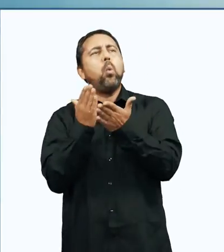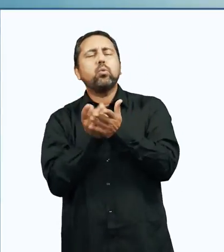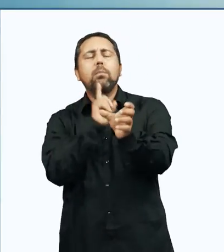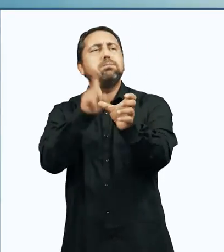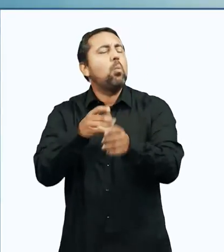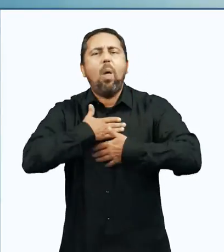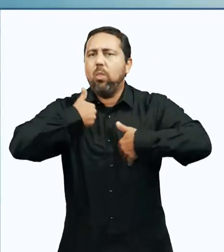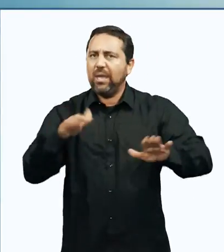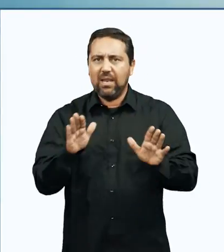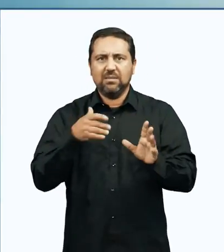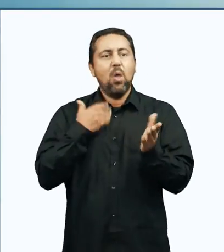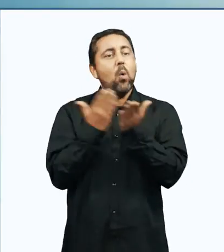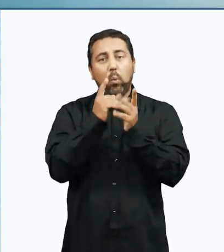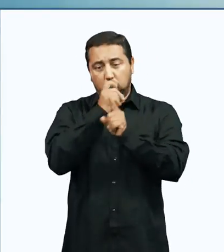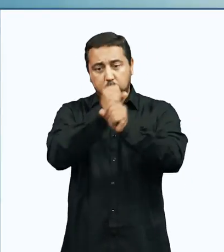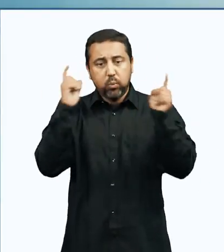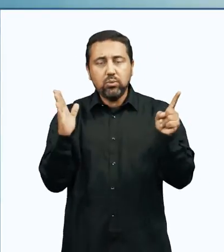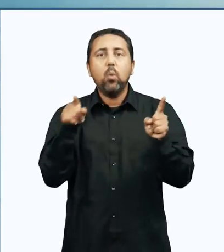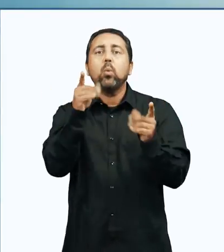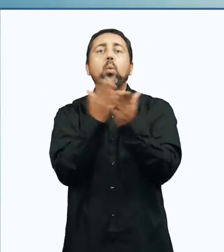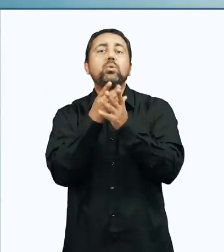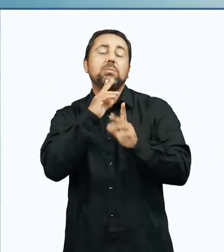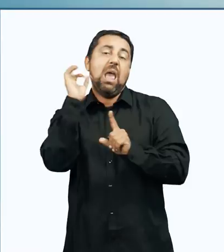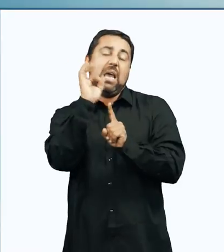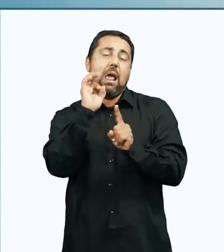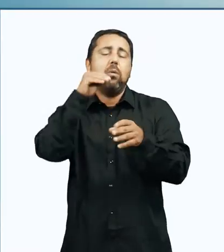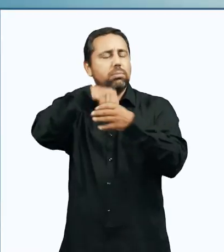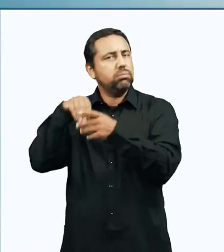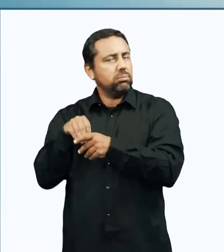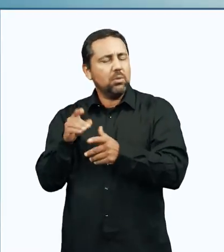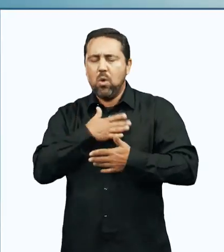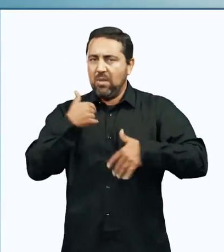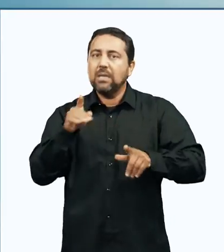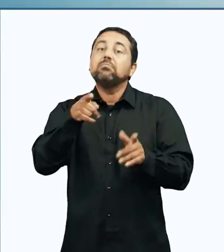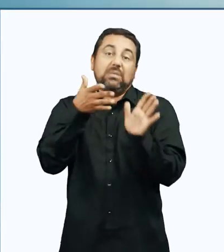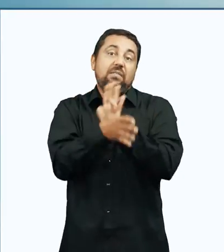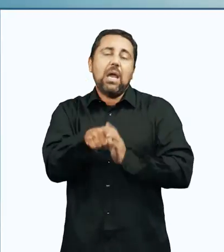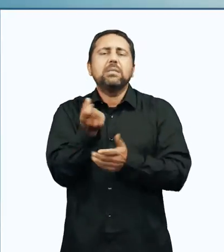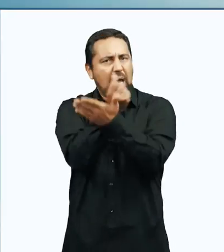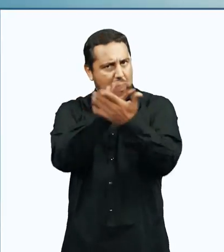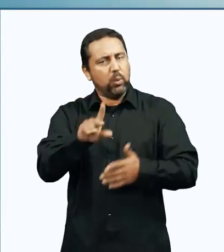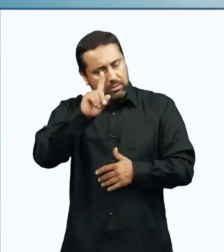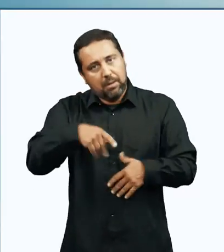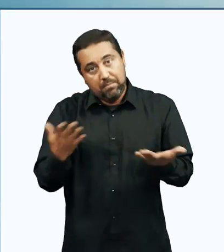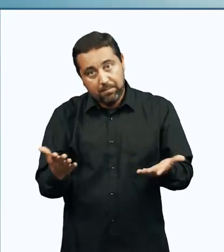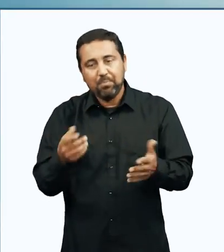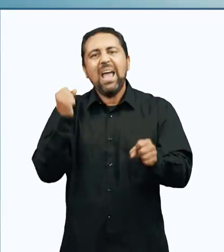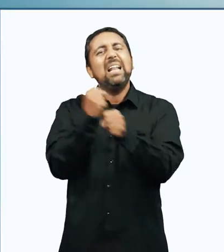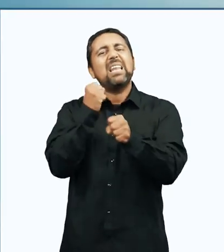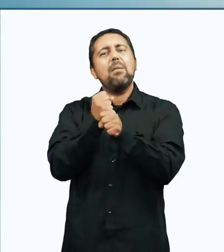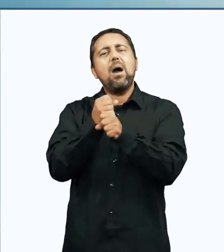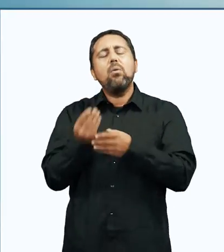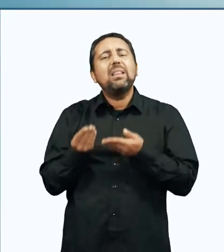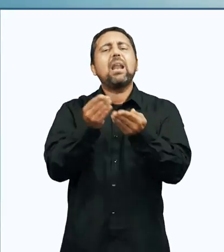en el momento que quieras dentro del curso académico y en cualquier curso de tu grado por supuesto esta actividad es gratuita el trabajo se